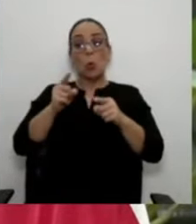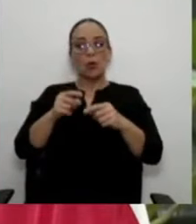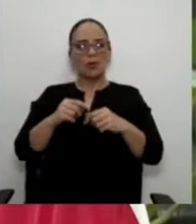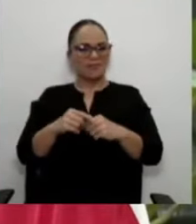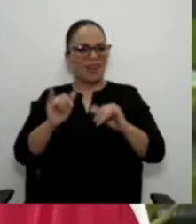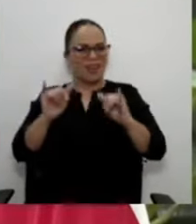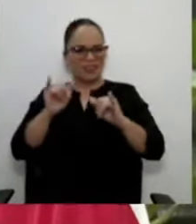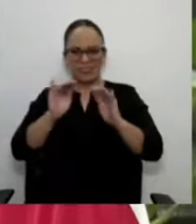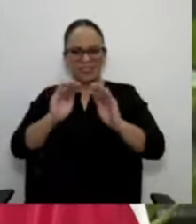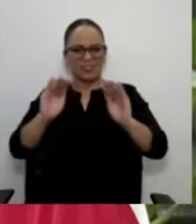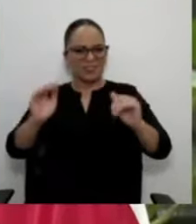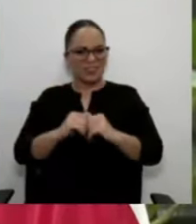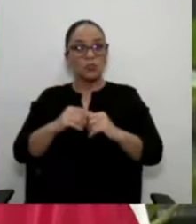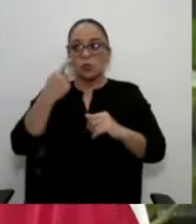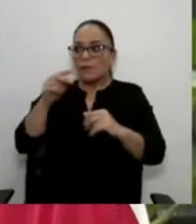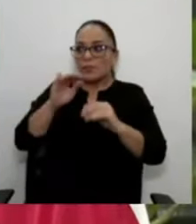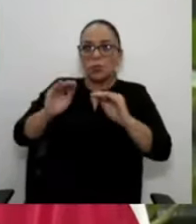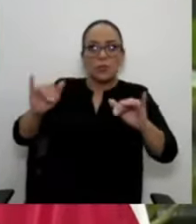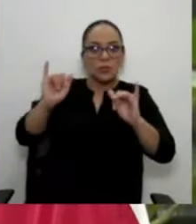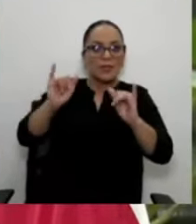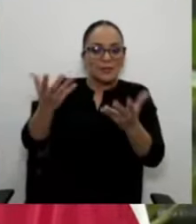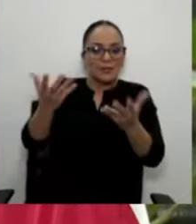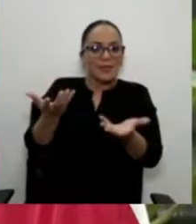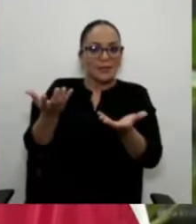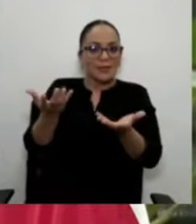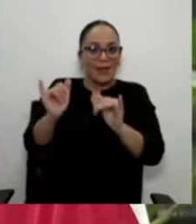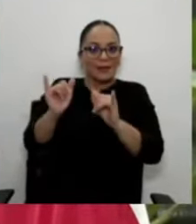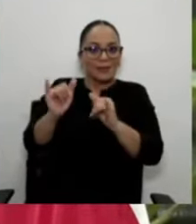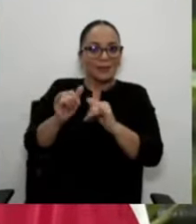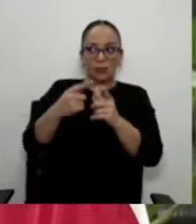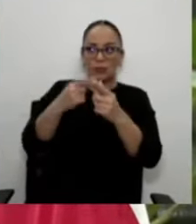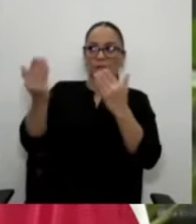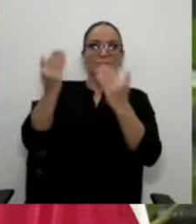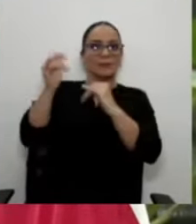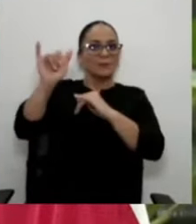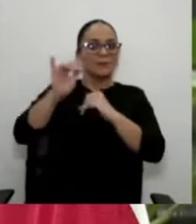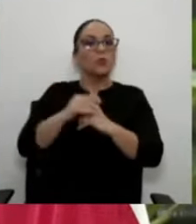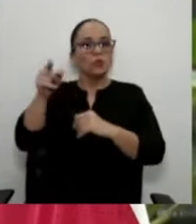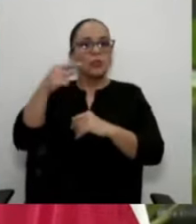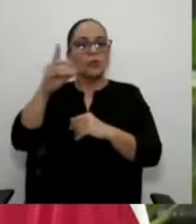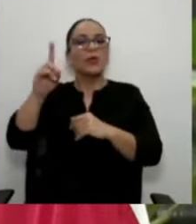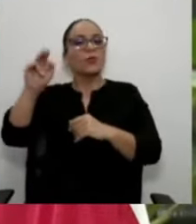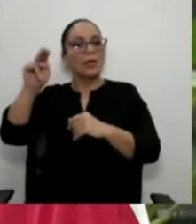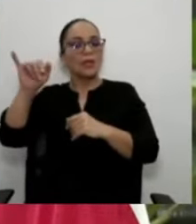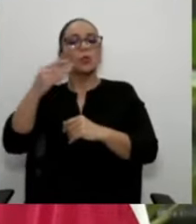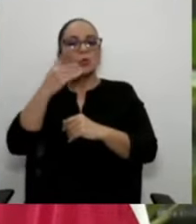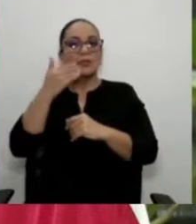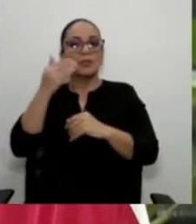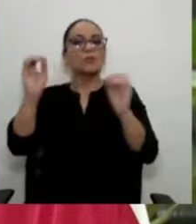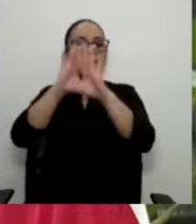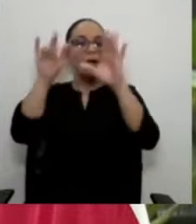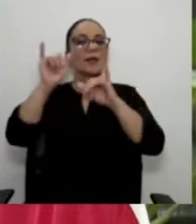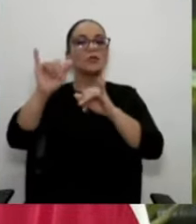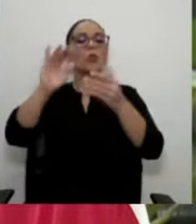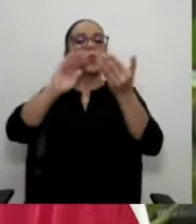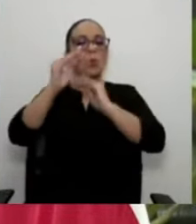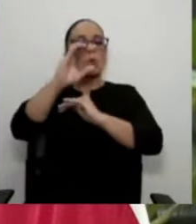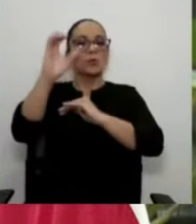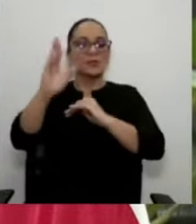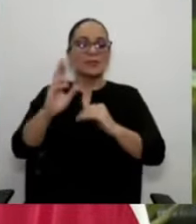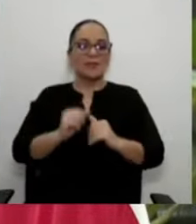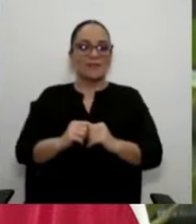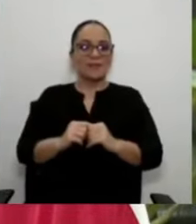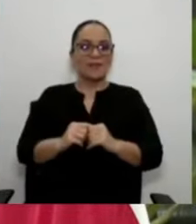Yo he visto niños y niñas hacer eso. Y usted lo dijo, don Danielo, muchas gracias por aclararle eso al pueblo de Costa Rica.